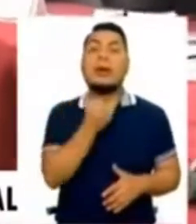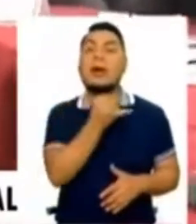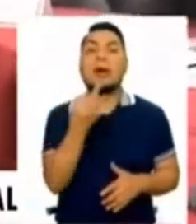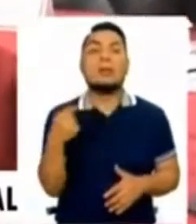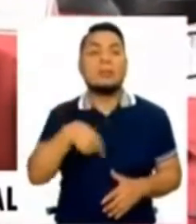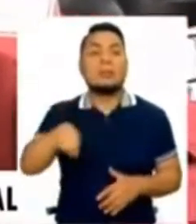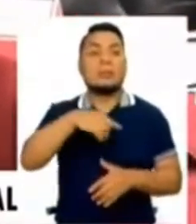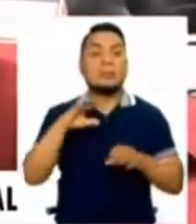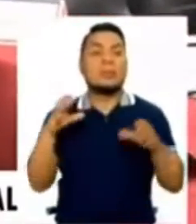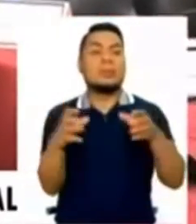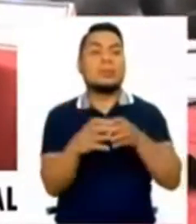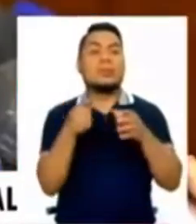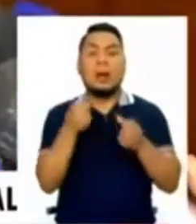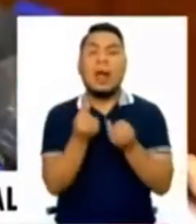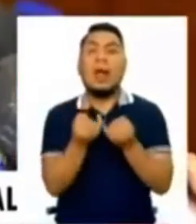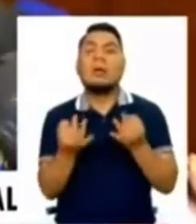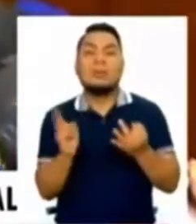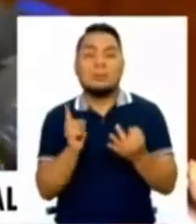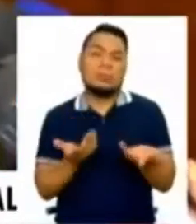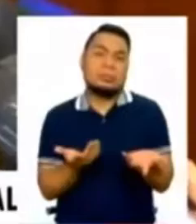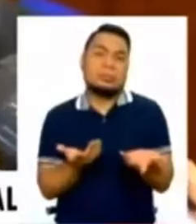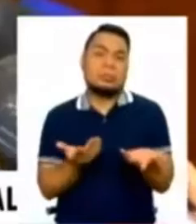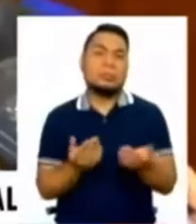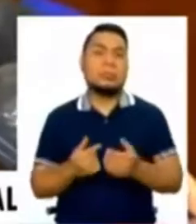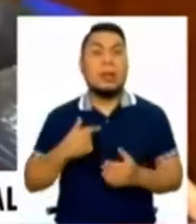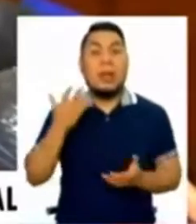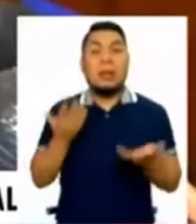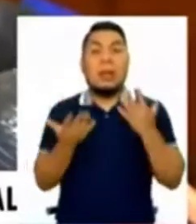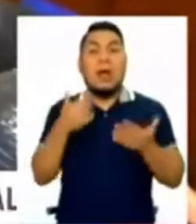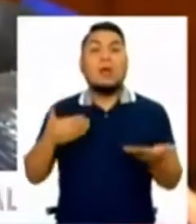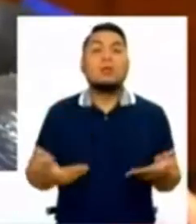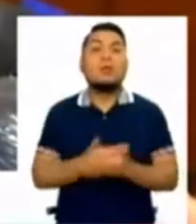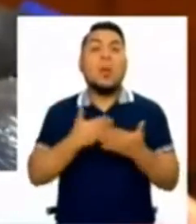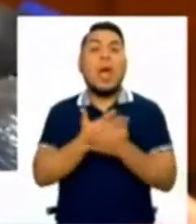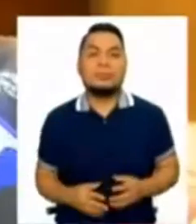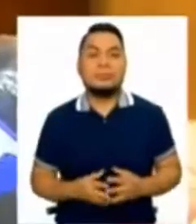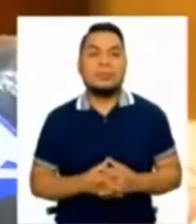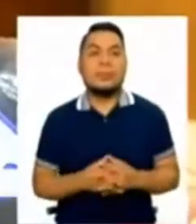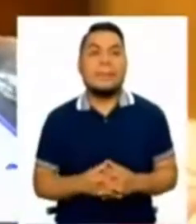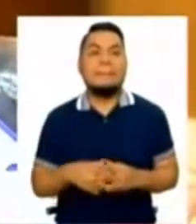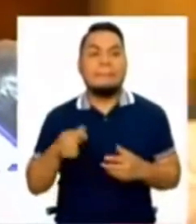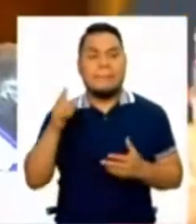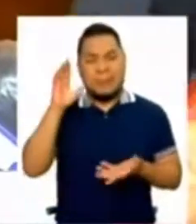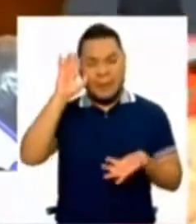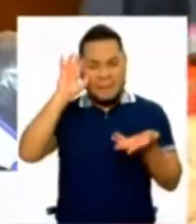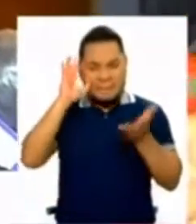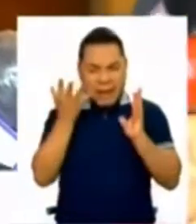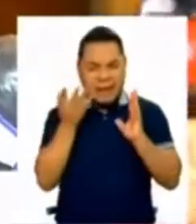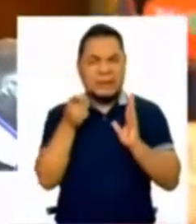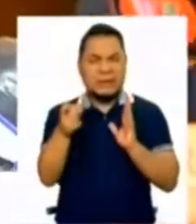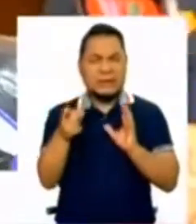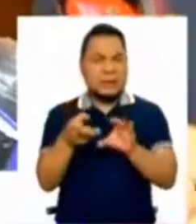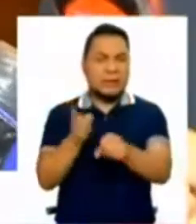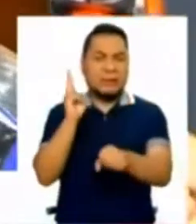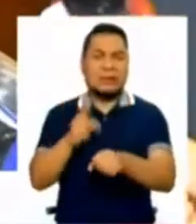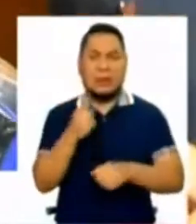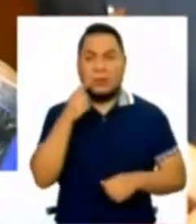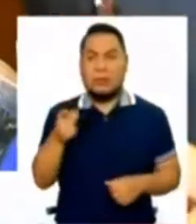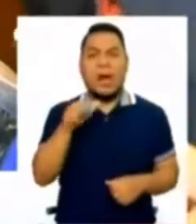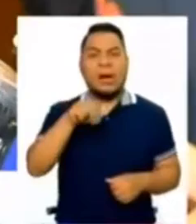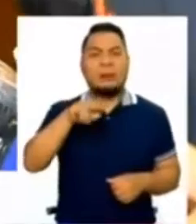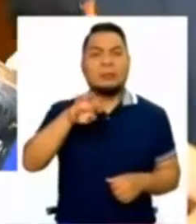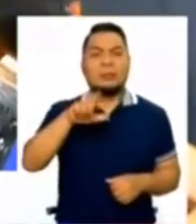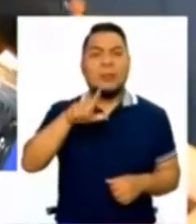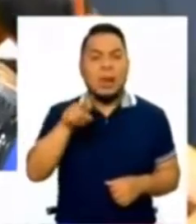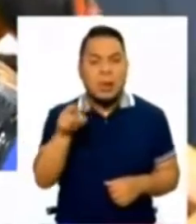tras dejar su cargo retomará la enseñanza universitaria y la investigación jurídica. Me parece que el señor Aníbal